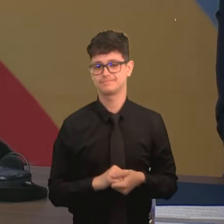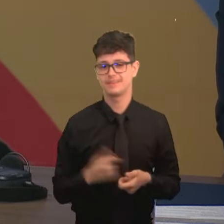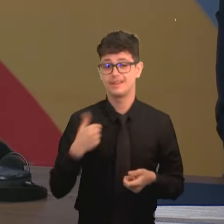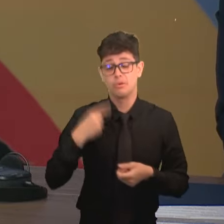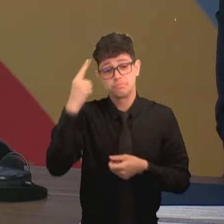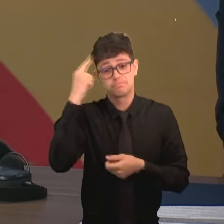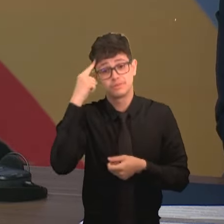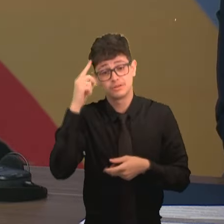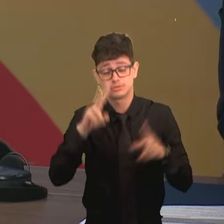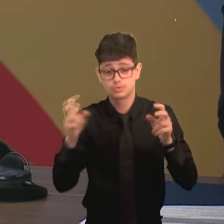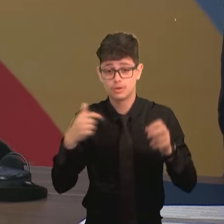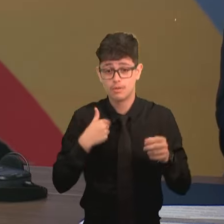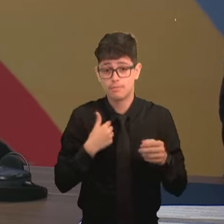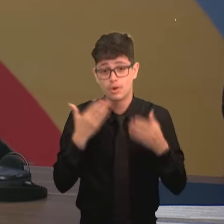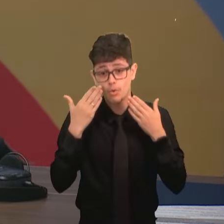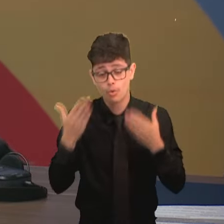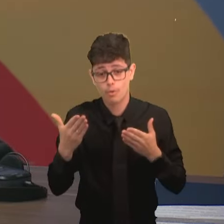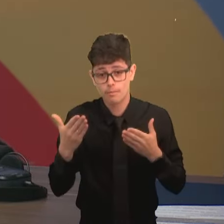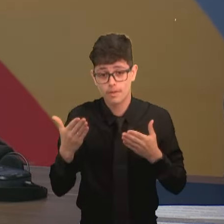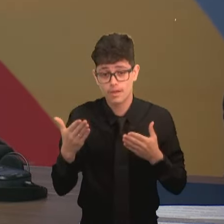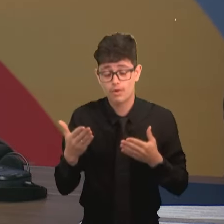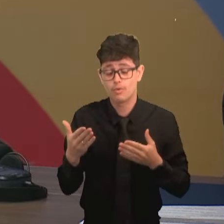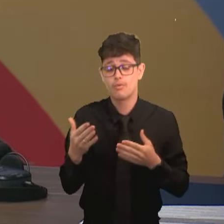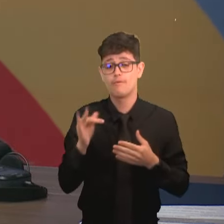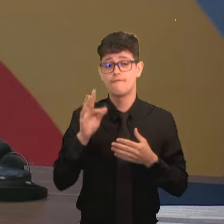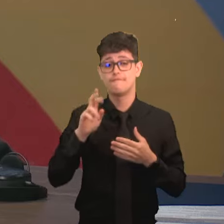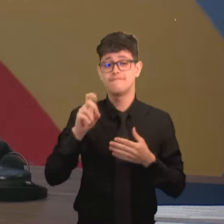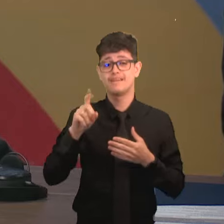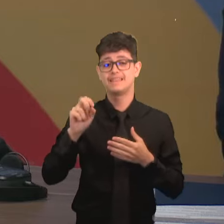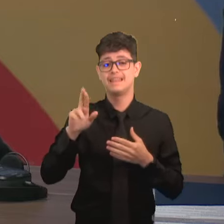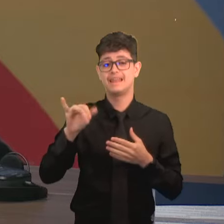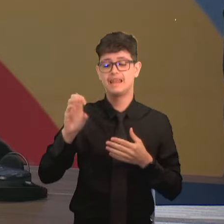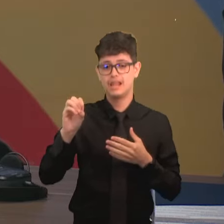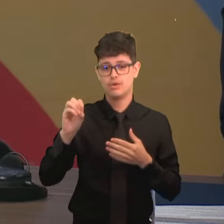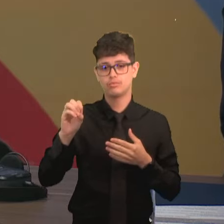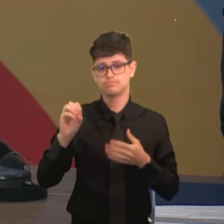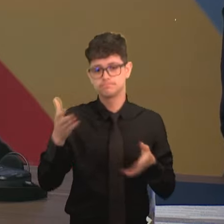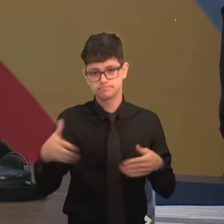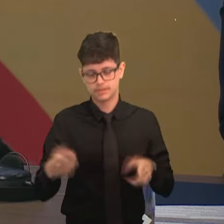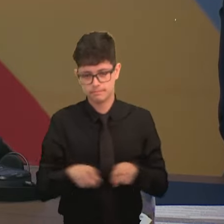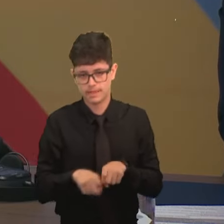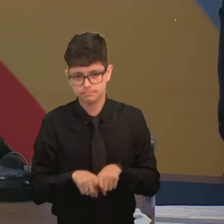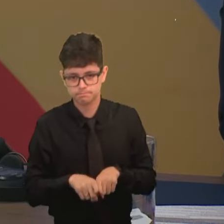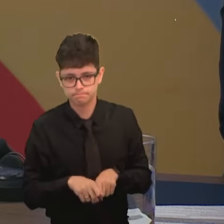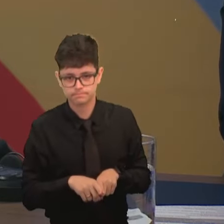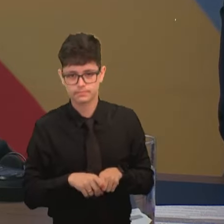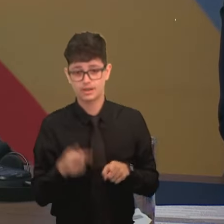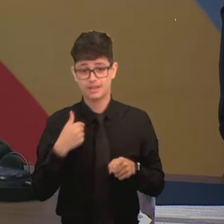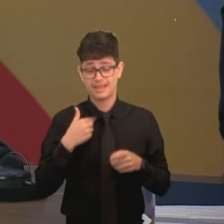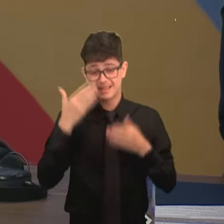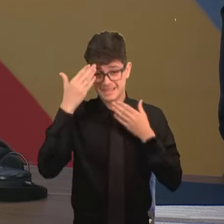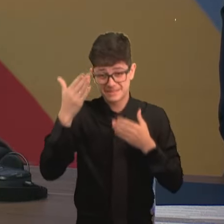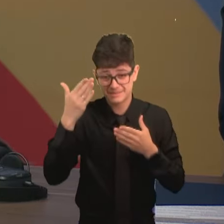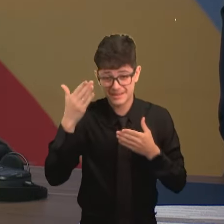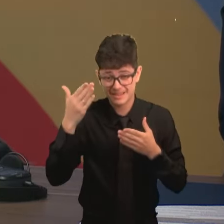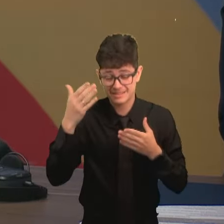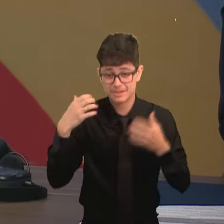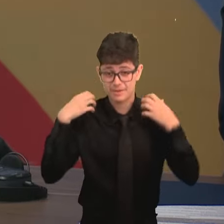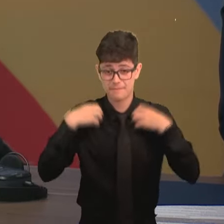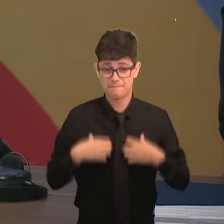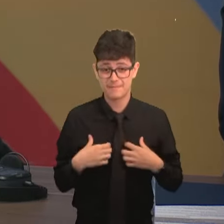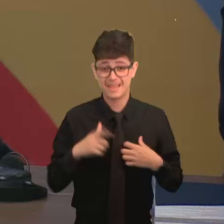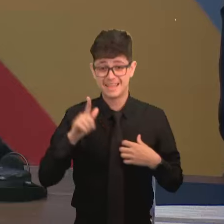mi reflexión. También saludo al doctor Federico Vin y a todas y todos acá presentes,